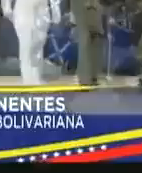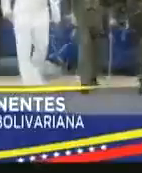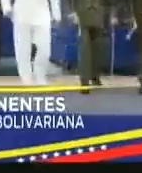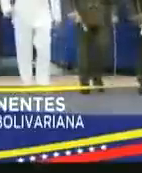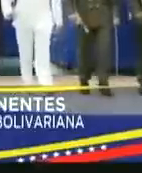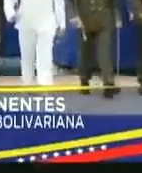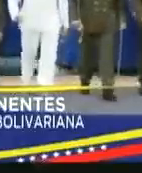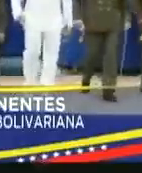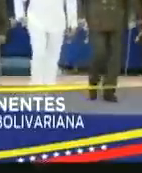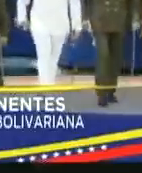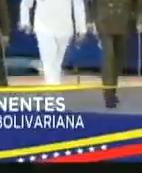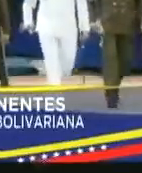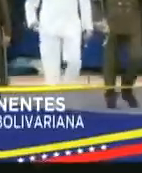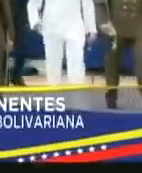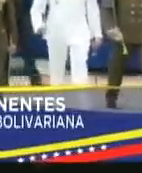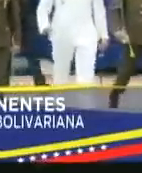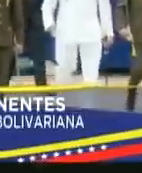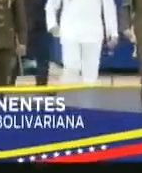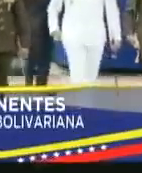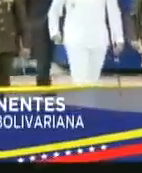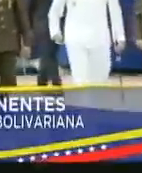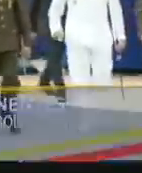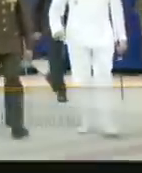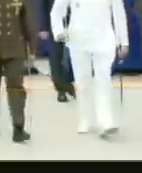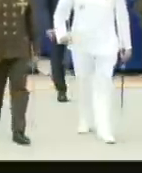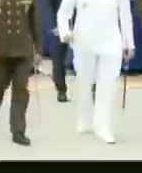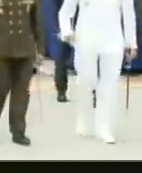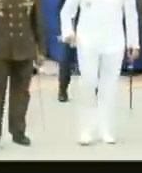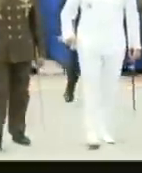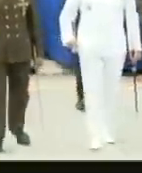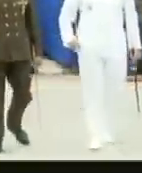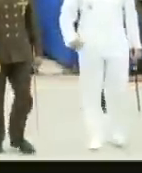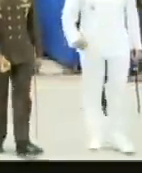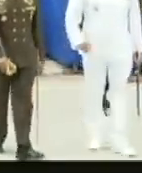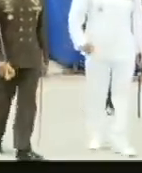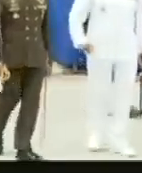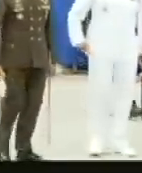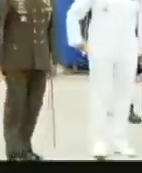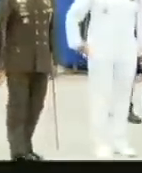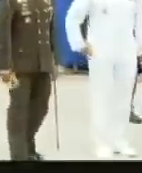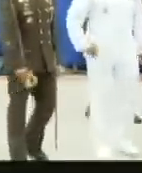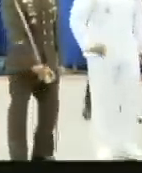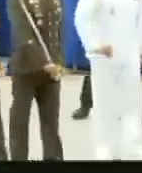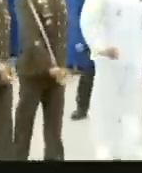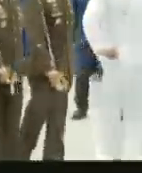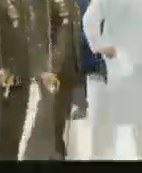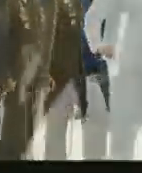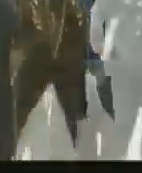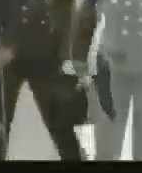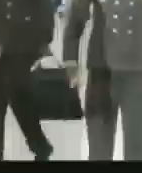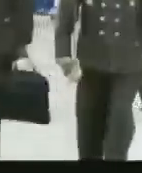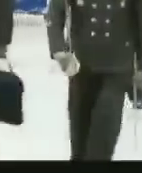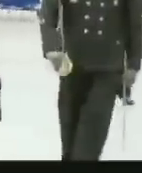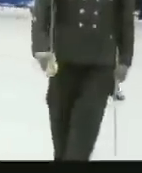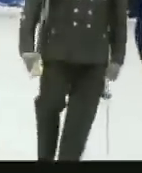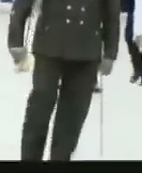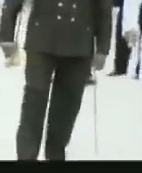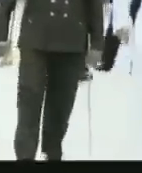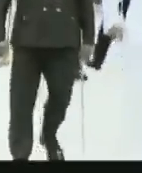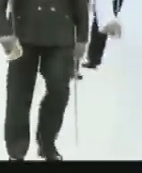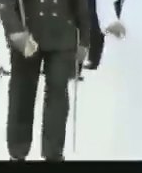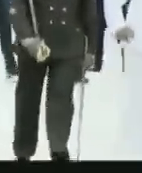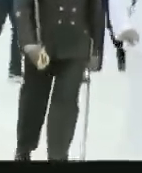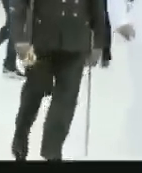Portar en el pecho los símbolos sagrados de la patria es un honor que representa la promesa de dar hasta el último aliento